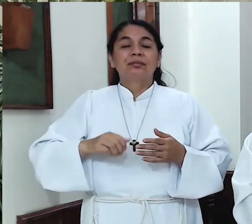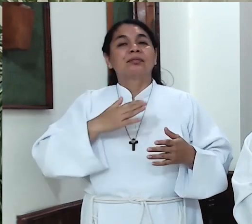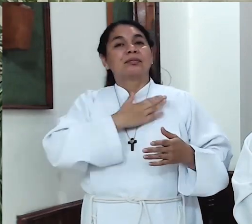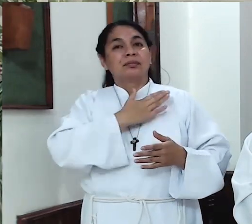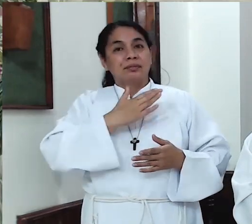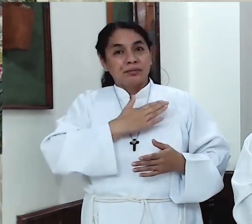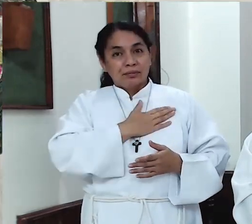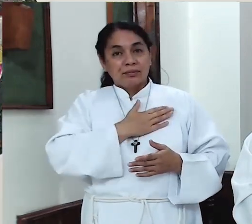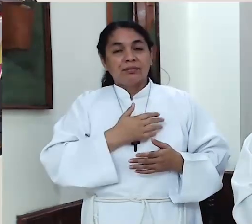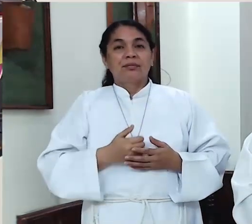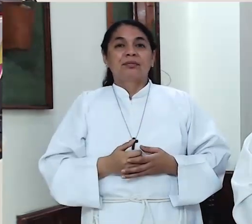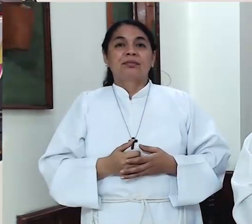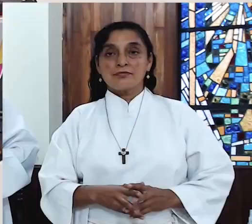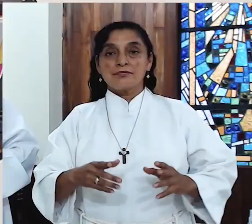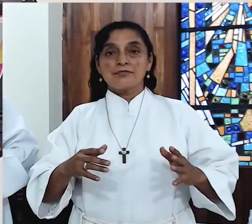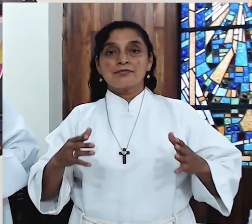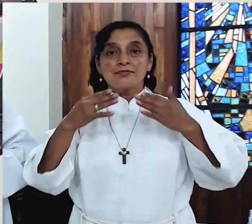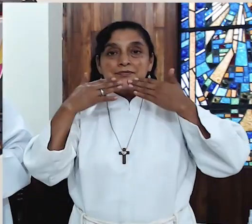confiado.